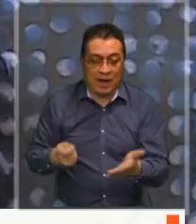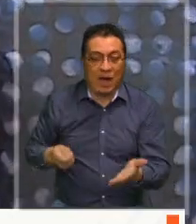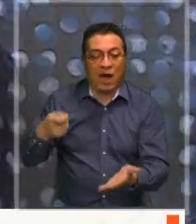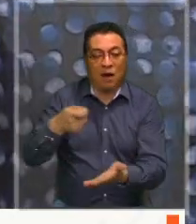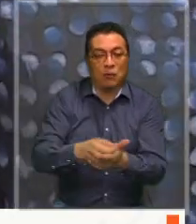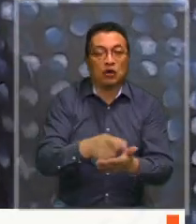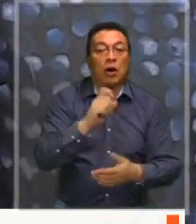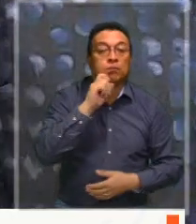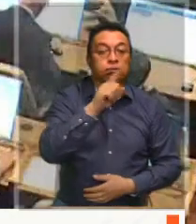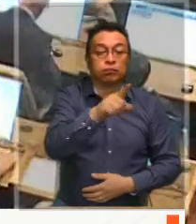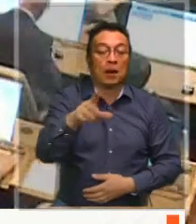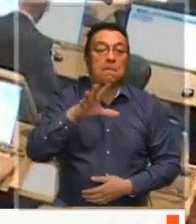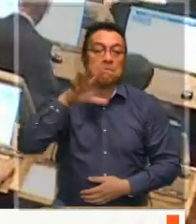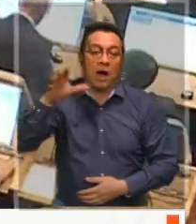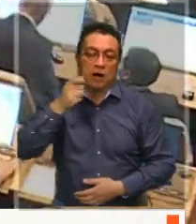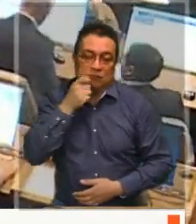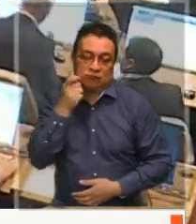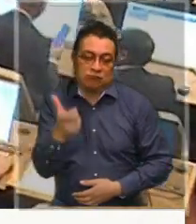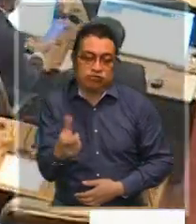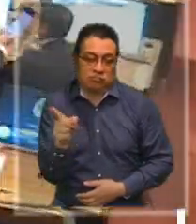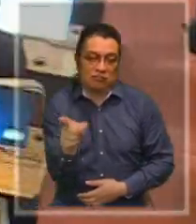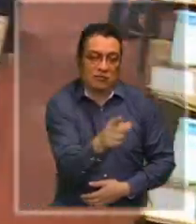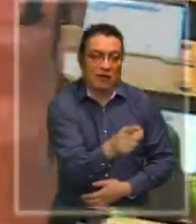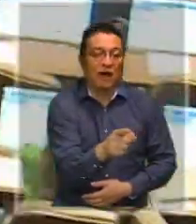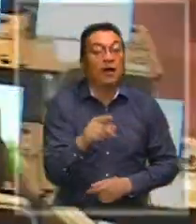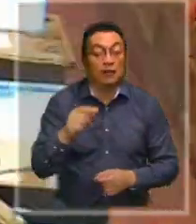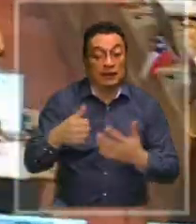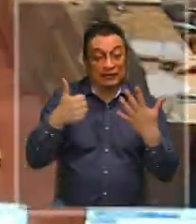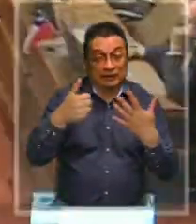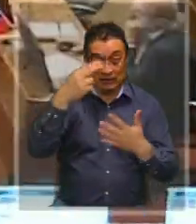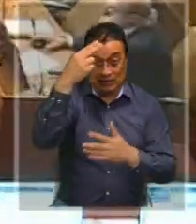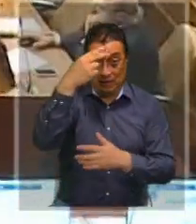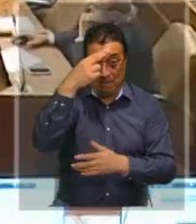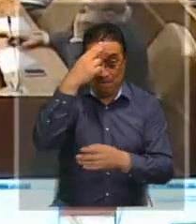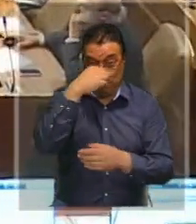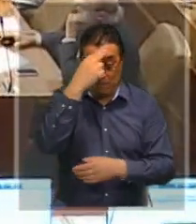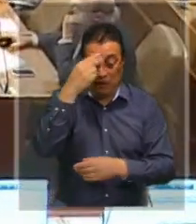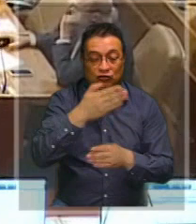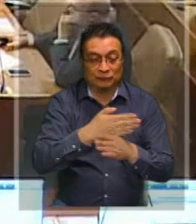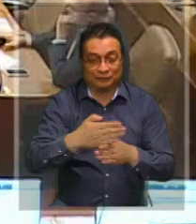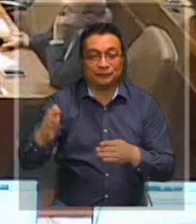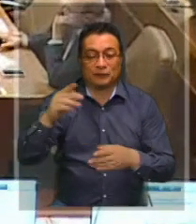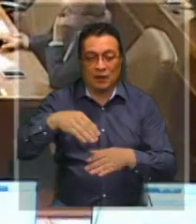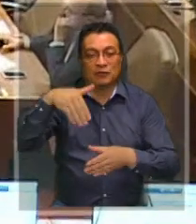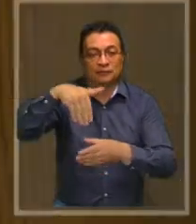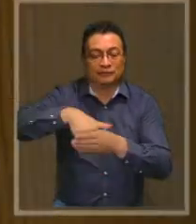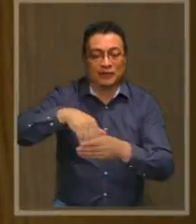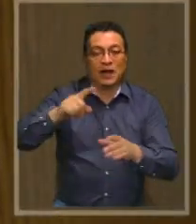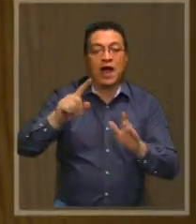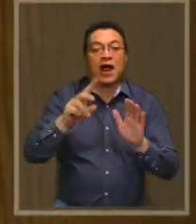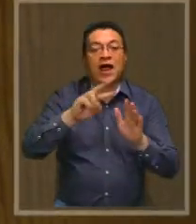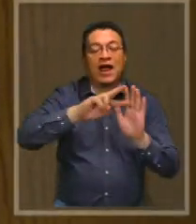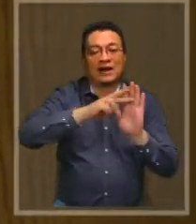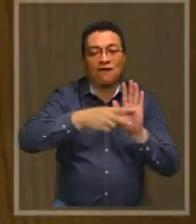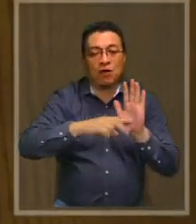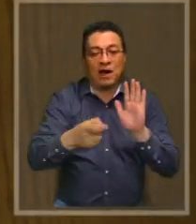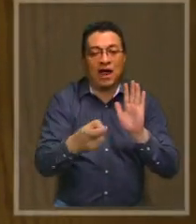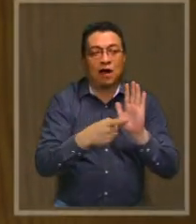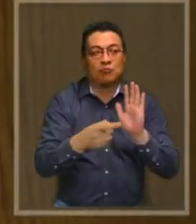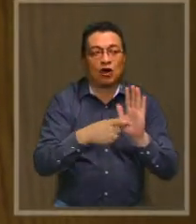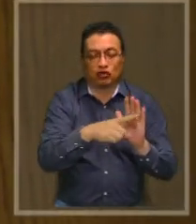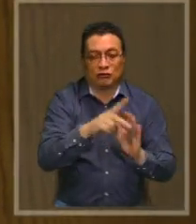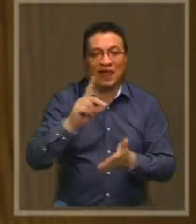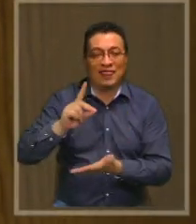En aquellos que tienen más para la semana del seis de marzo está prevista la votación de la Reforma tributaria en la cámara baja el primer paso